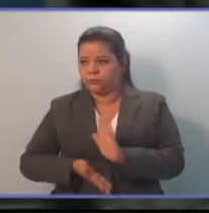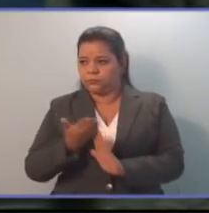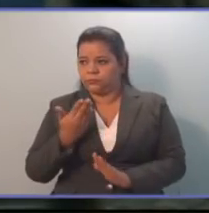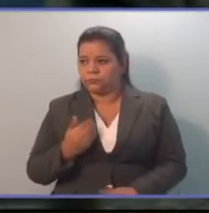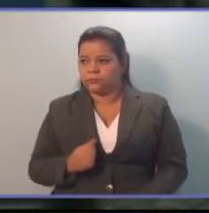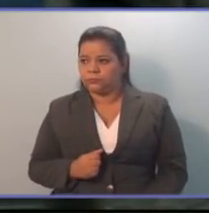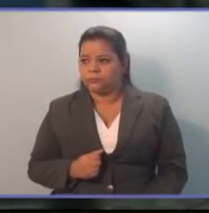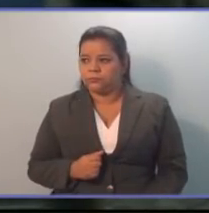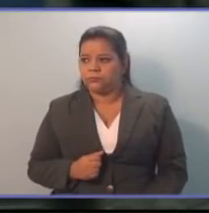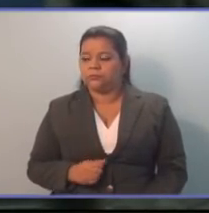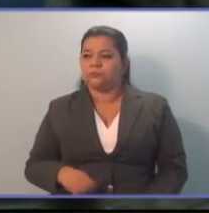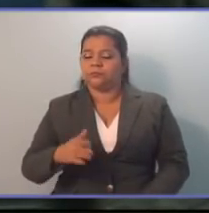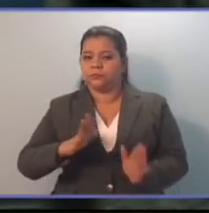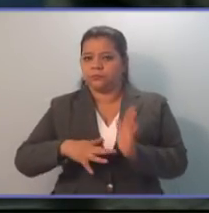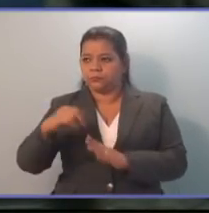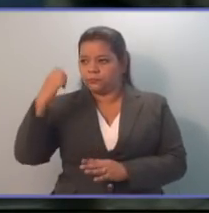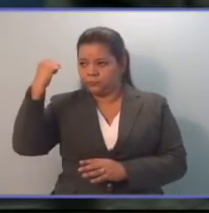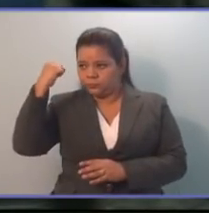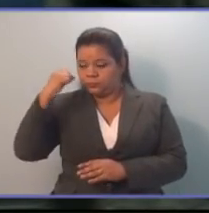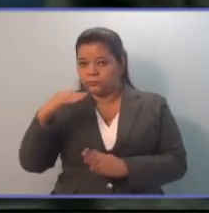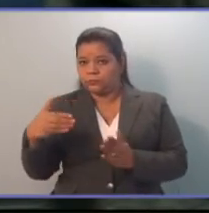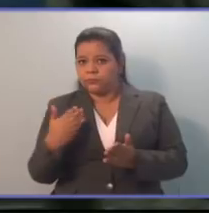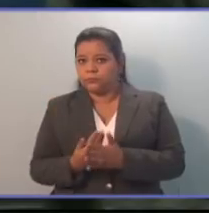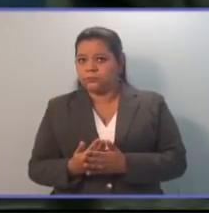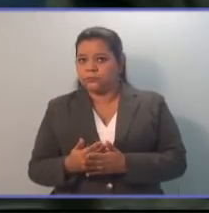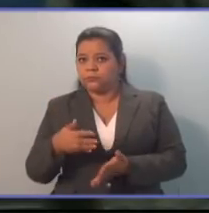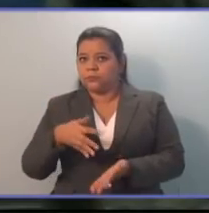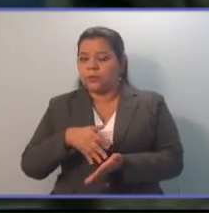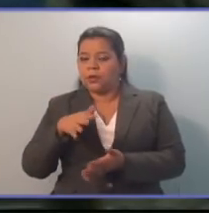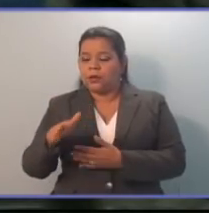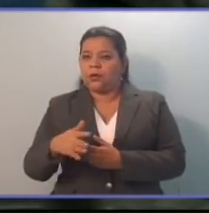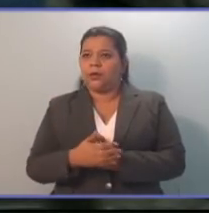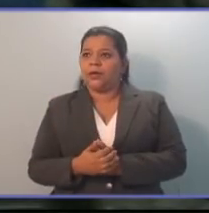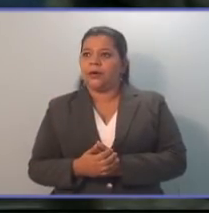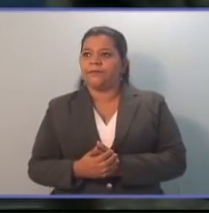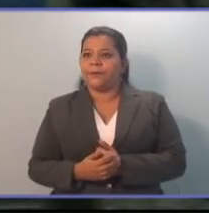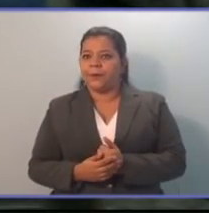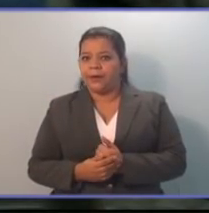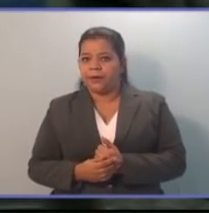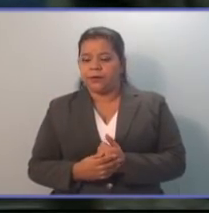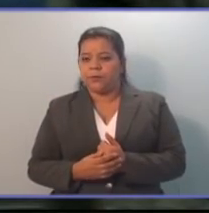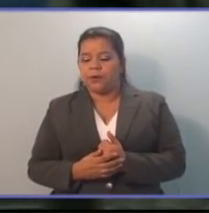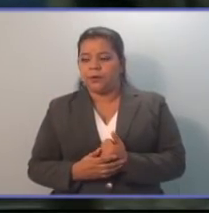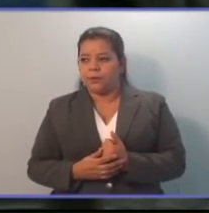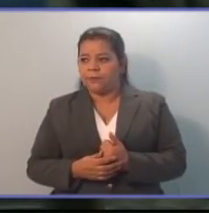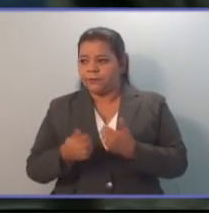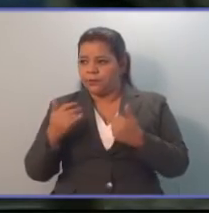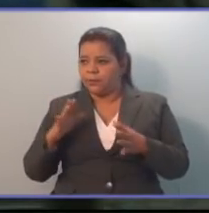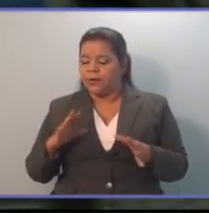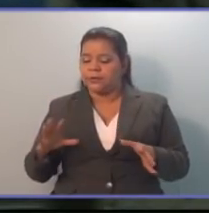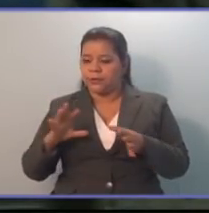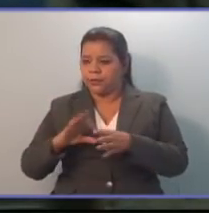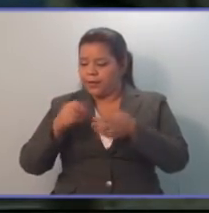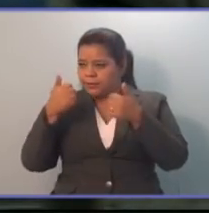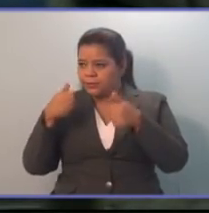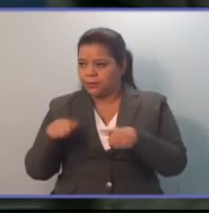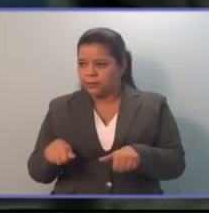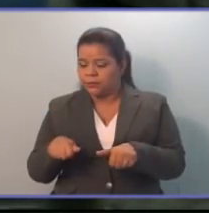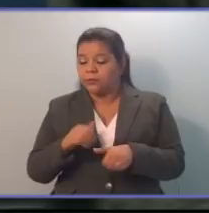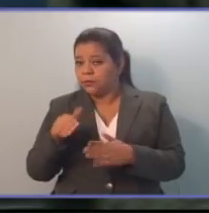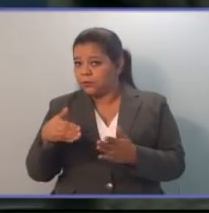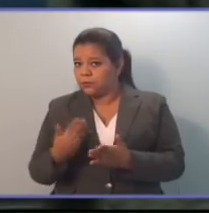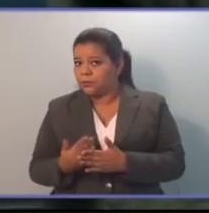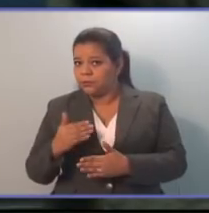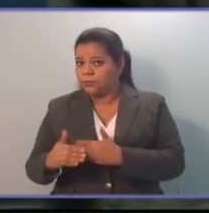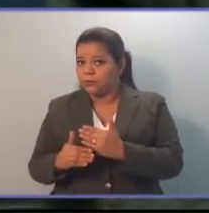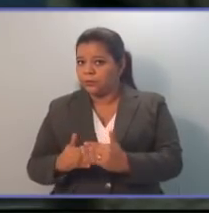algo bien importante, la ética pública, la participación ciudadana y la eficiencia pública. Cuando leí con